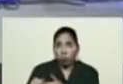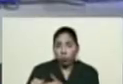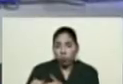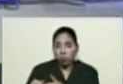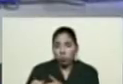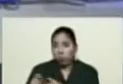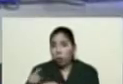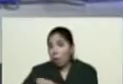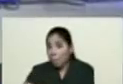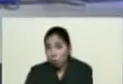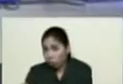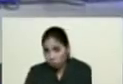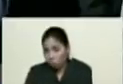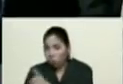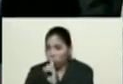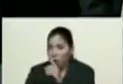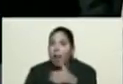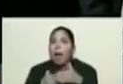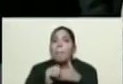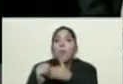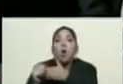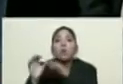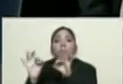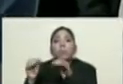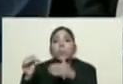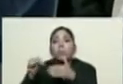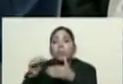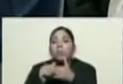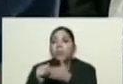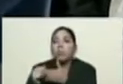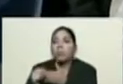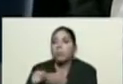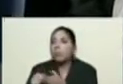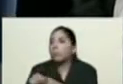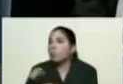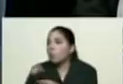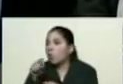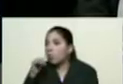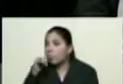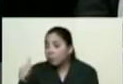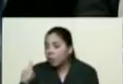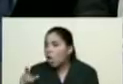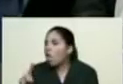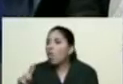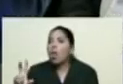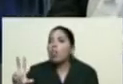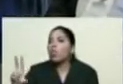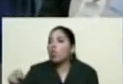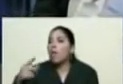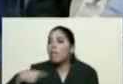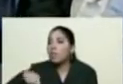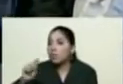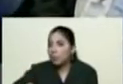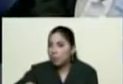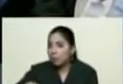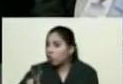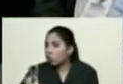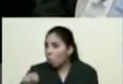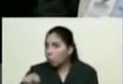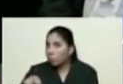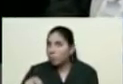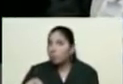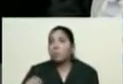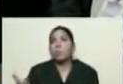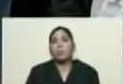MUD. Y le dijeron, no se les ocurra firmar. Y así llegó el señor Julio Borges. Y dijo, no, aquí